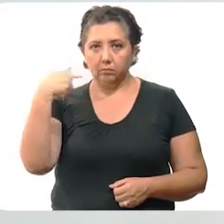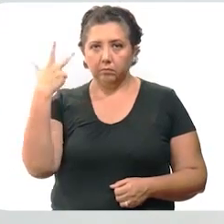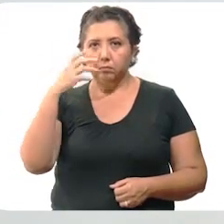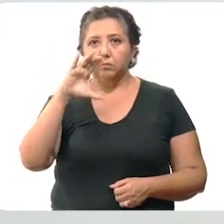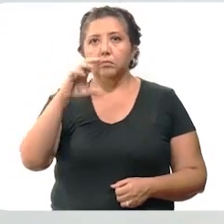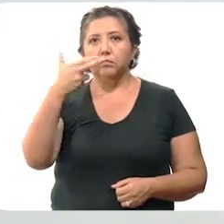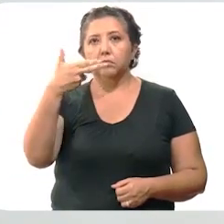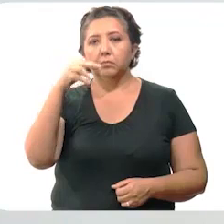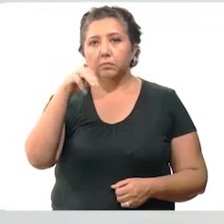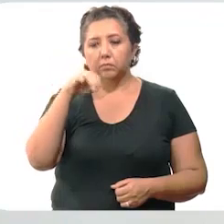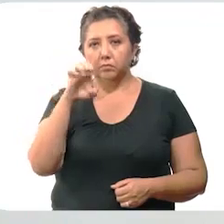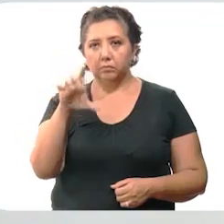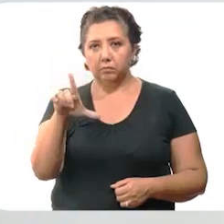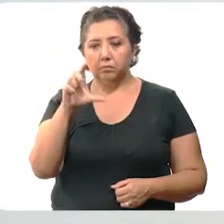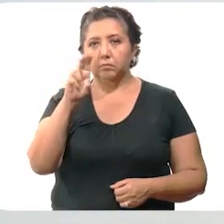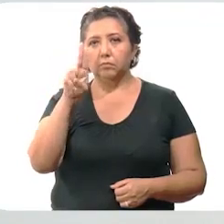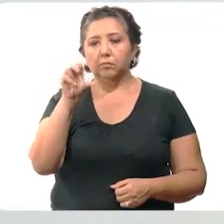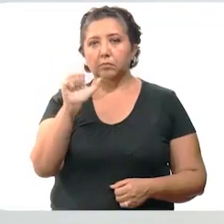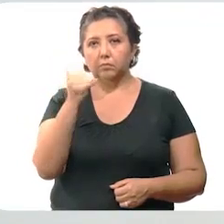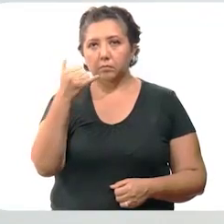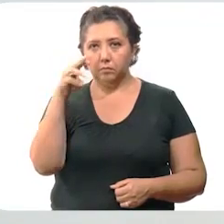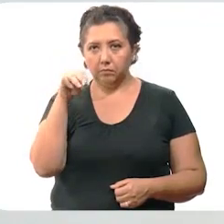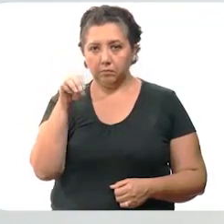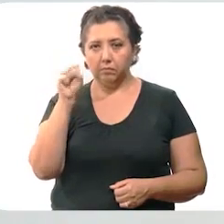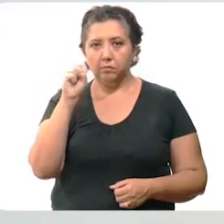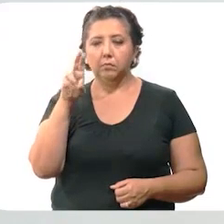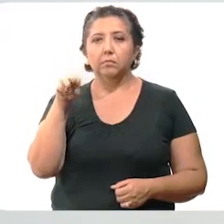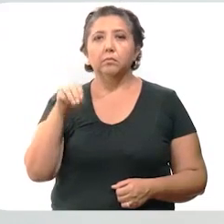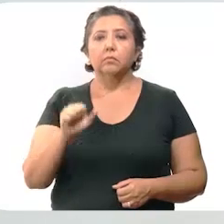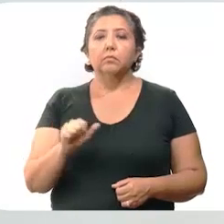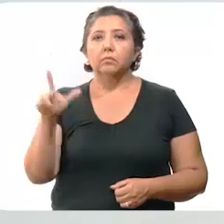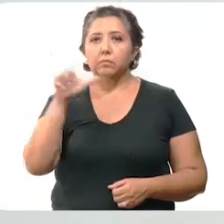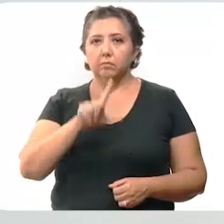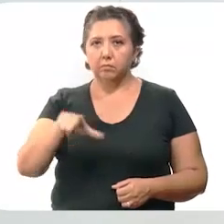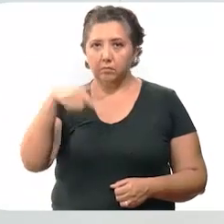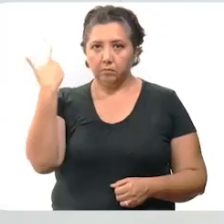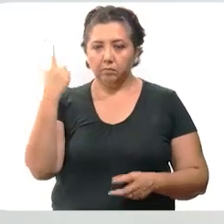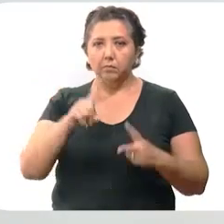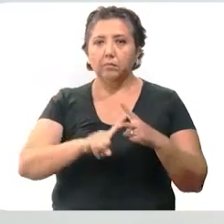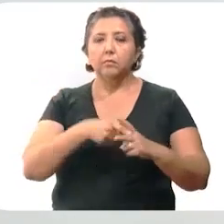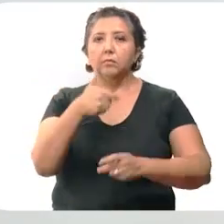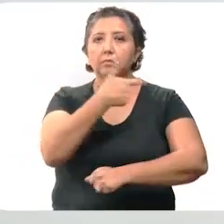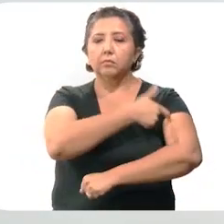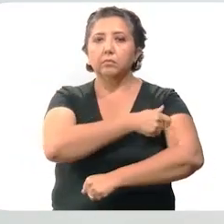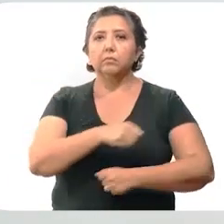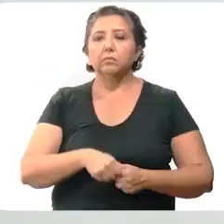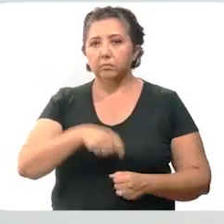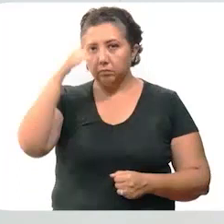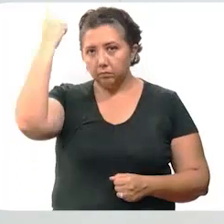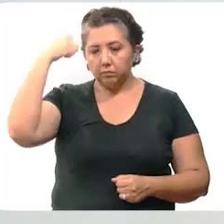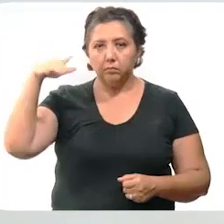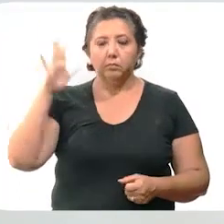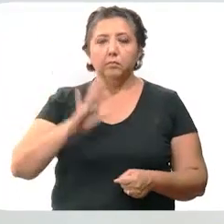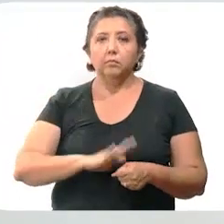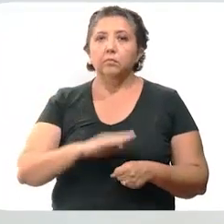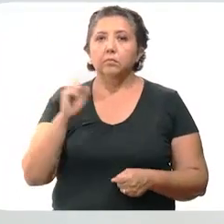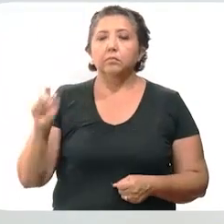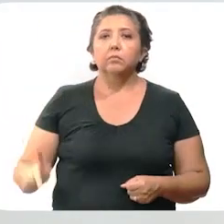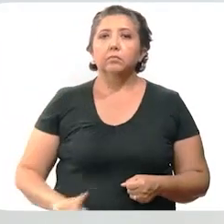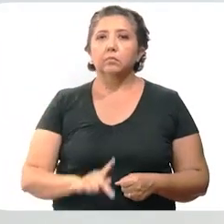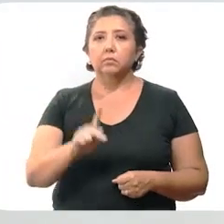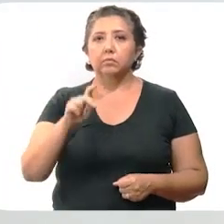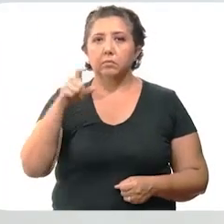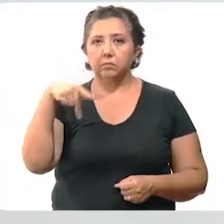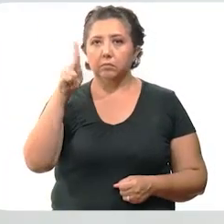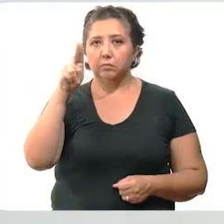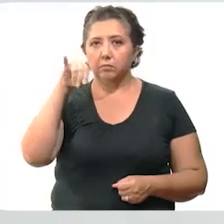de Chumayel, Tatsiu, Guayma y Suma de Hidalgo. El lunes 12 comenzó la aplicación de vacunas para los adultos mayores de los municipios